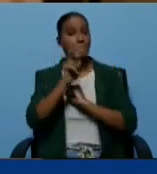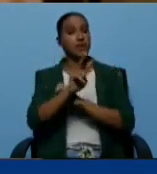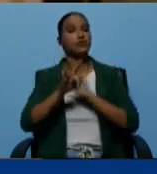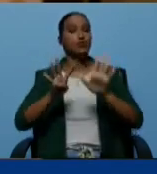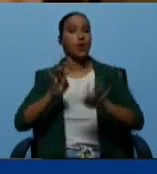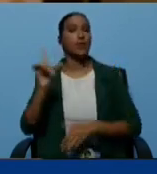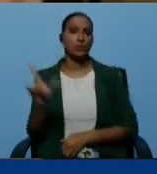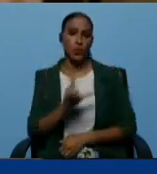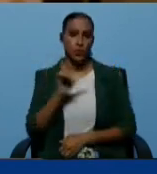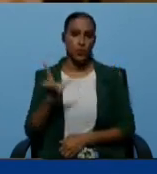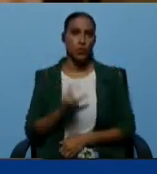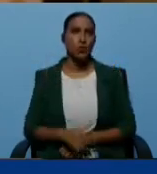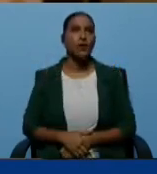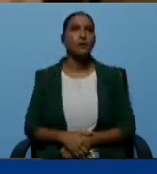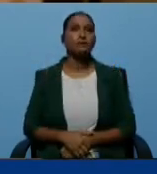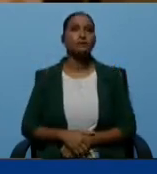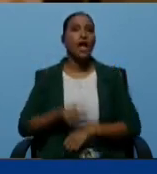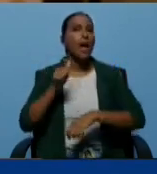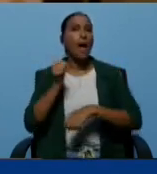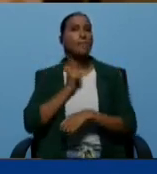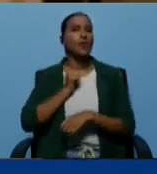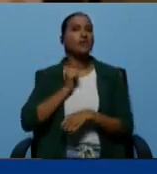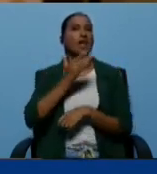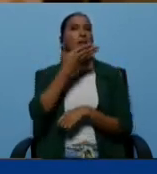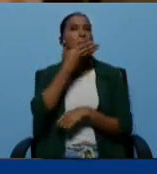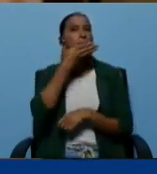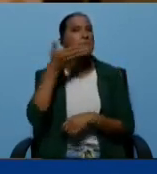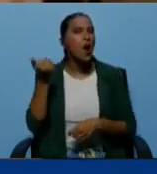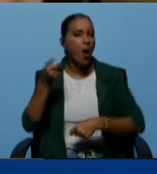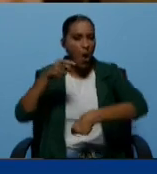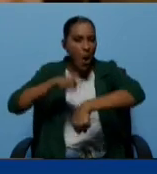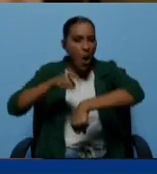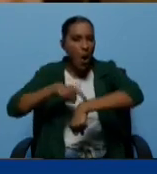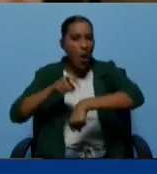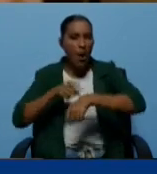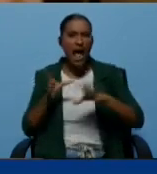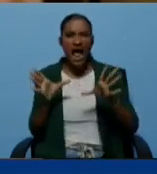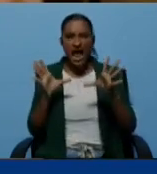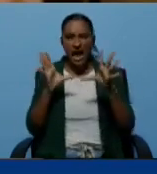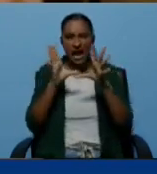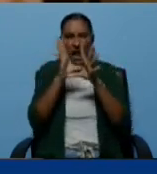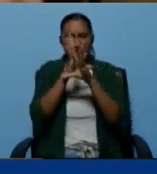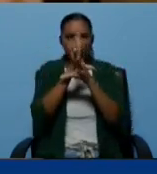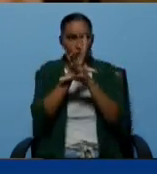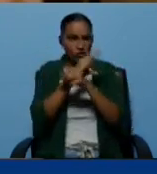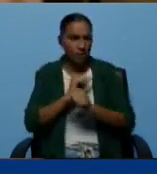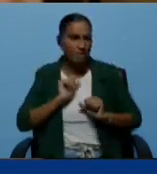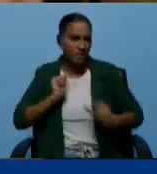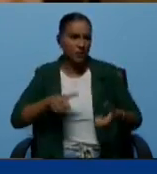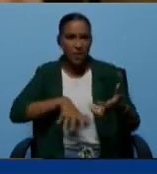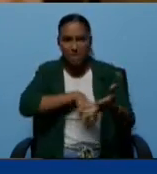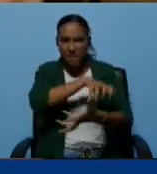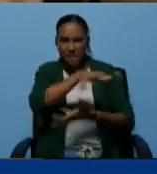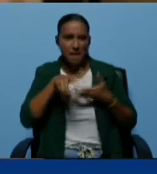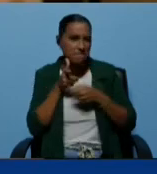Buscaron de manera cobarde las horas nocturnas para cometer todo esto. En este sentido,